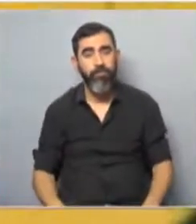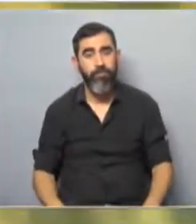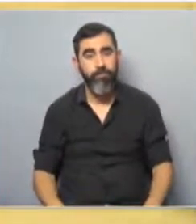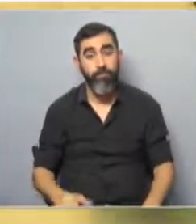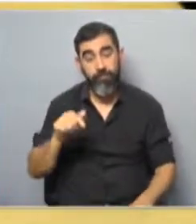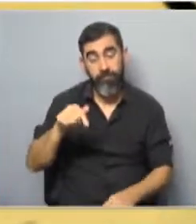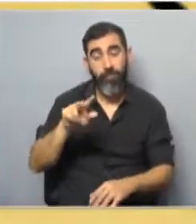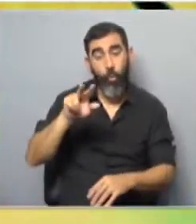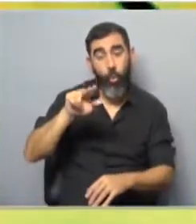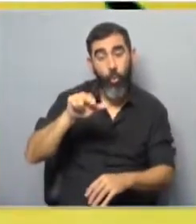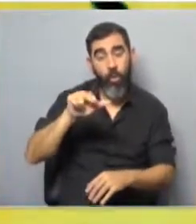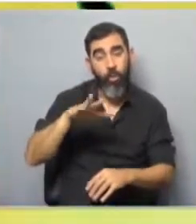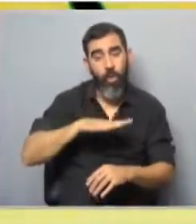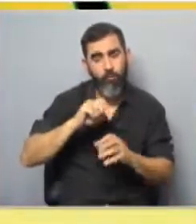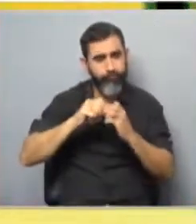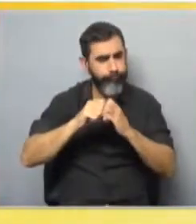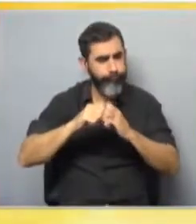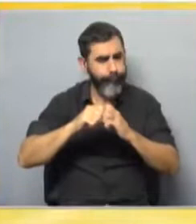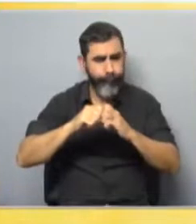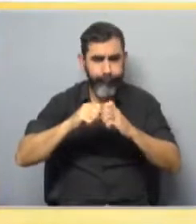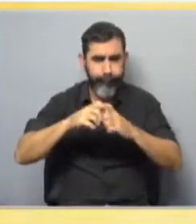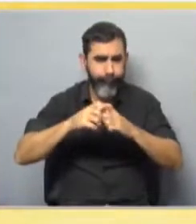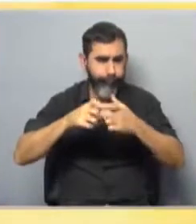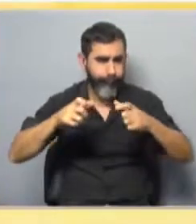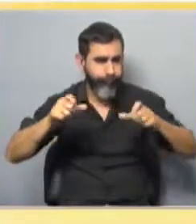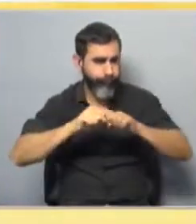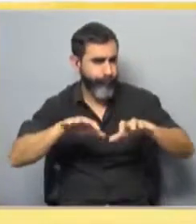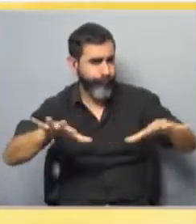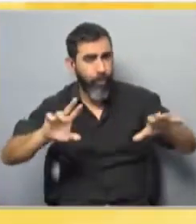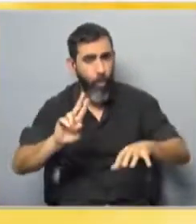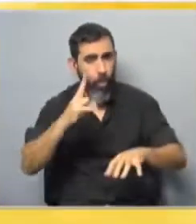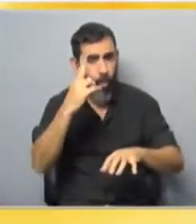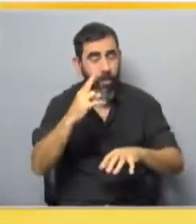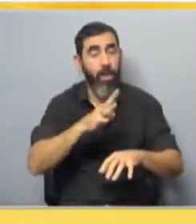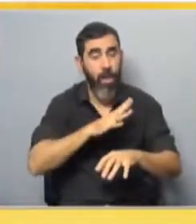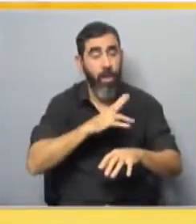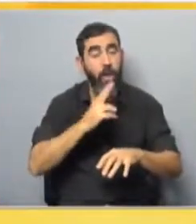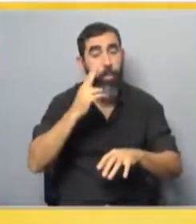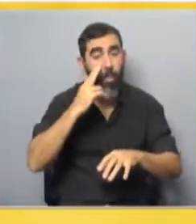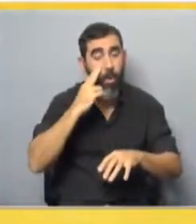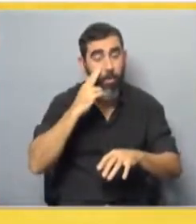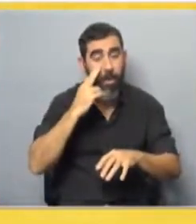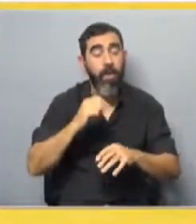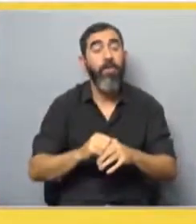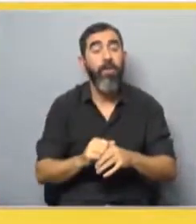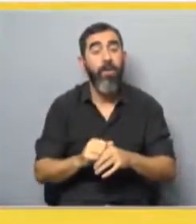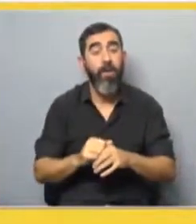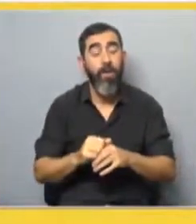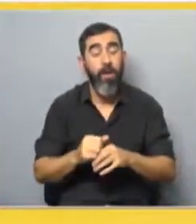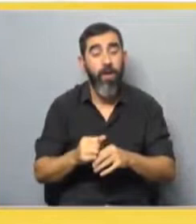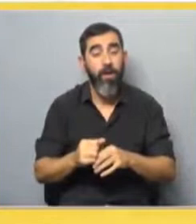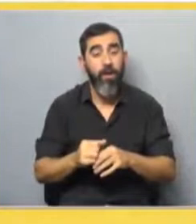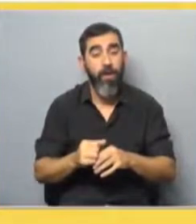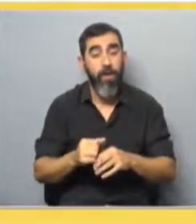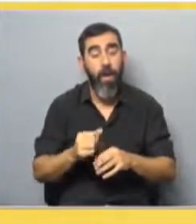el mejillón dorado está ampliamente distribuido en Uruguay y estaría afectando la fauna de los organismos bentónicos, estaría afectando las